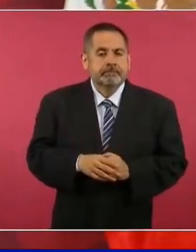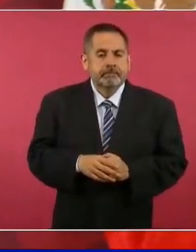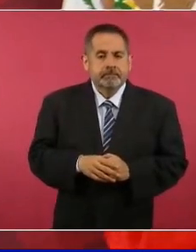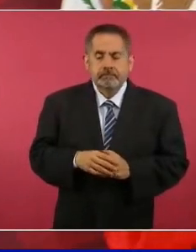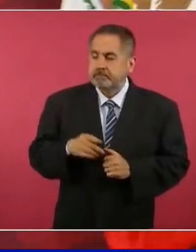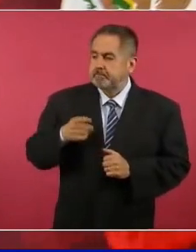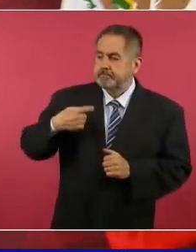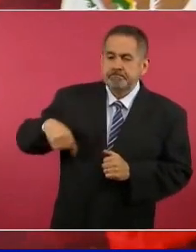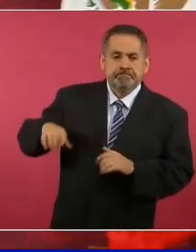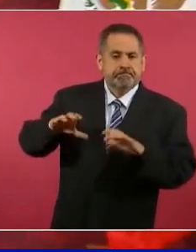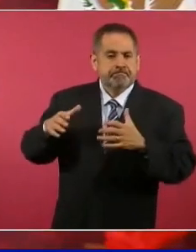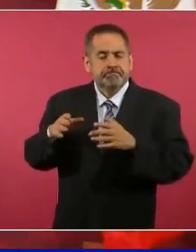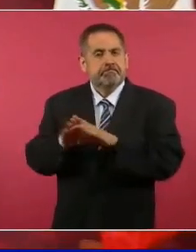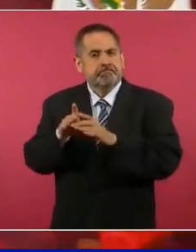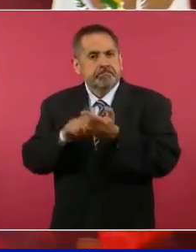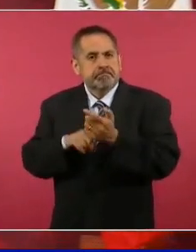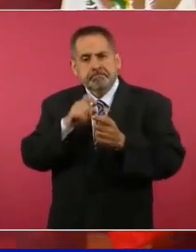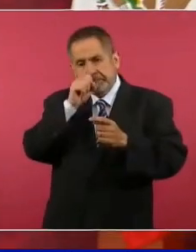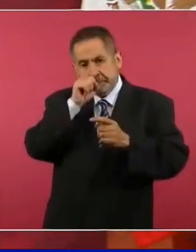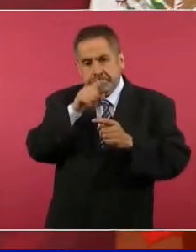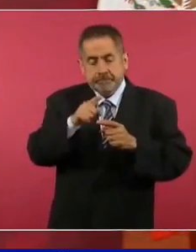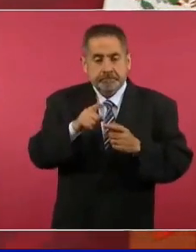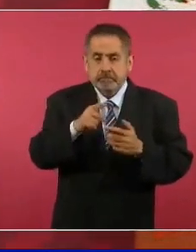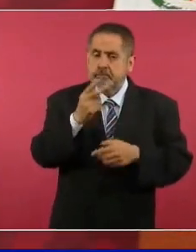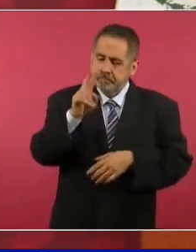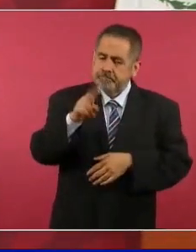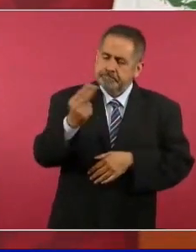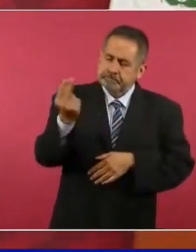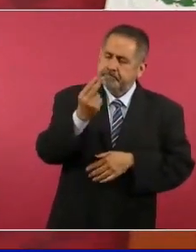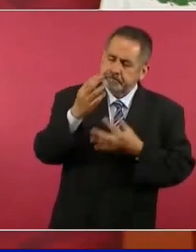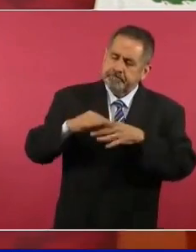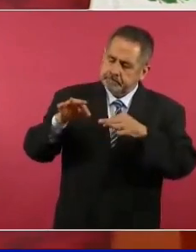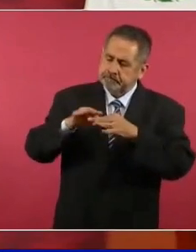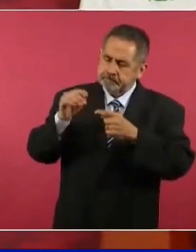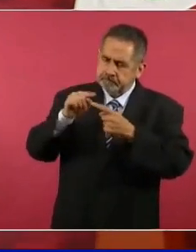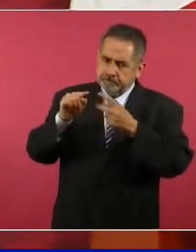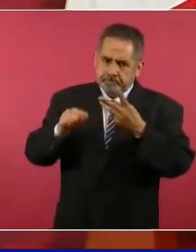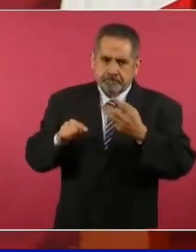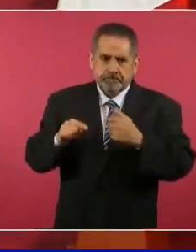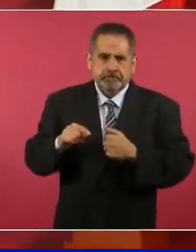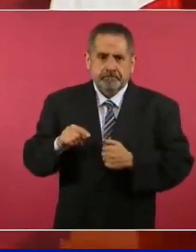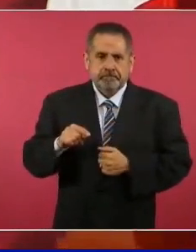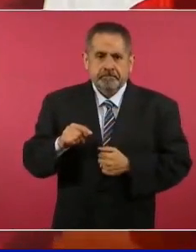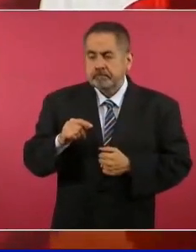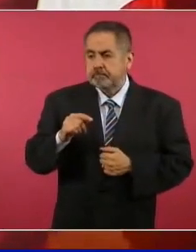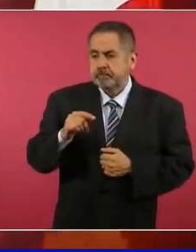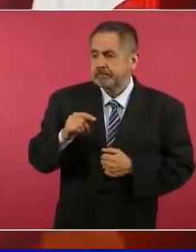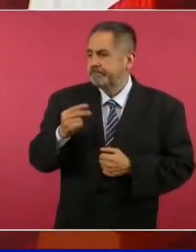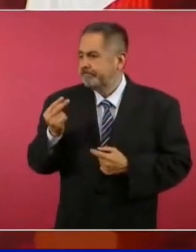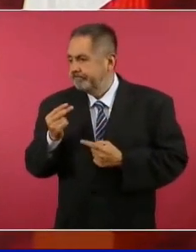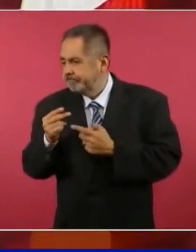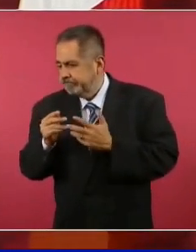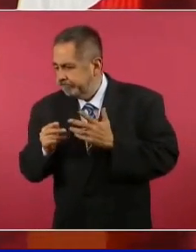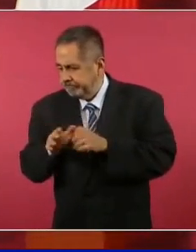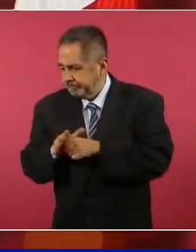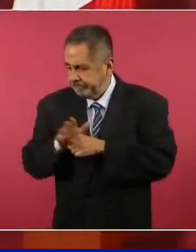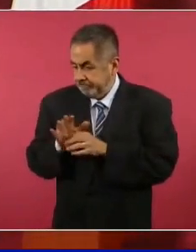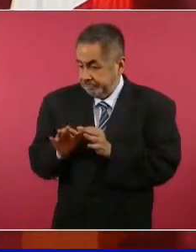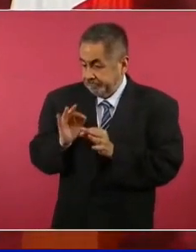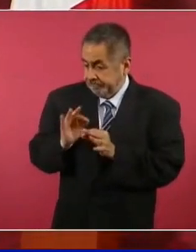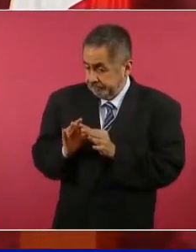aparato. Entonces, sí lo indispensable, ¿no? Que no falte lo indispensable